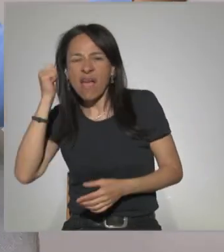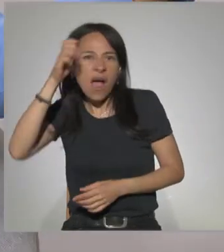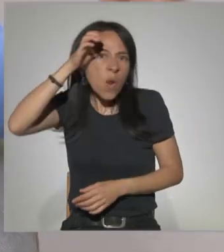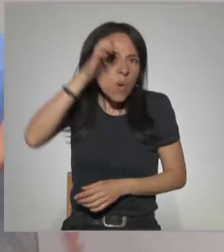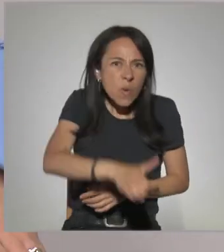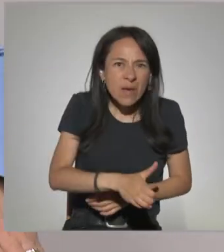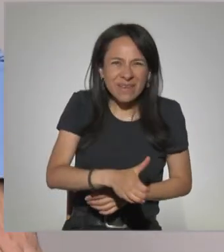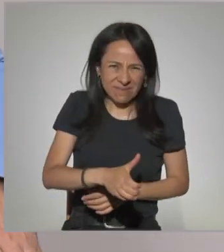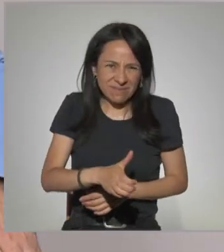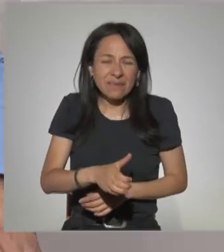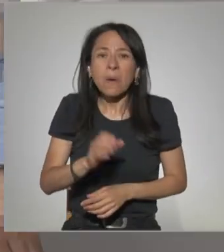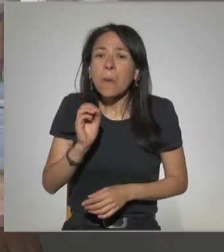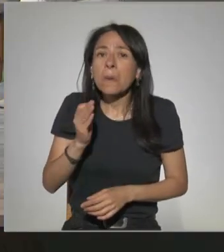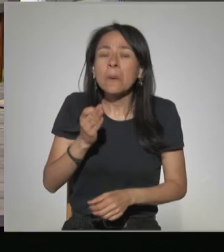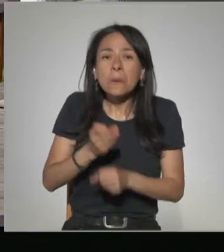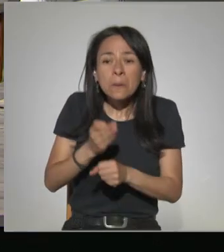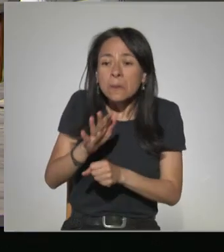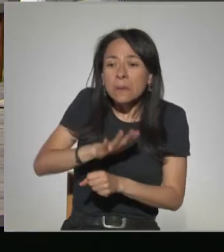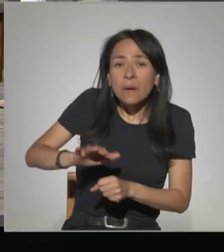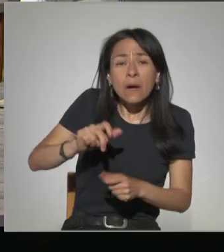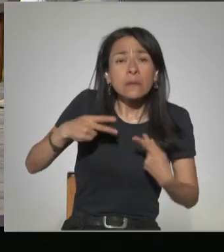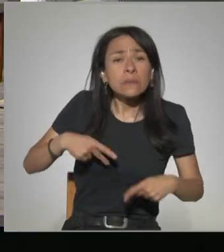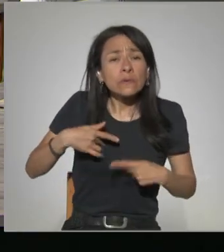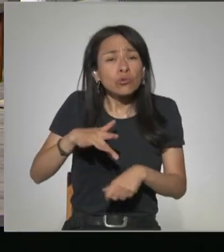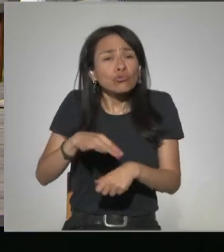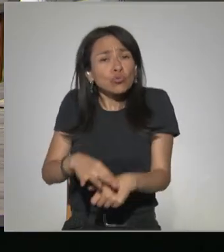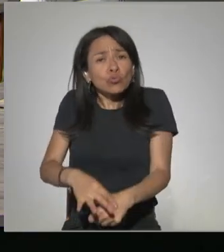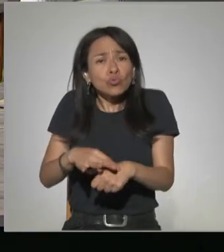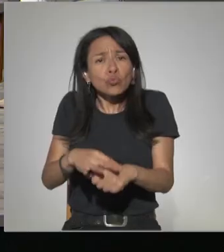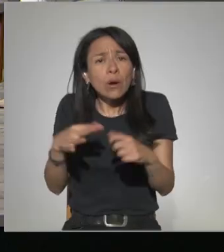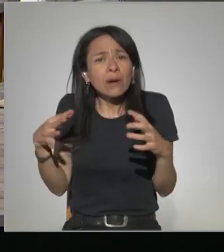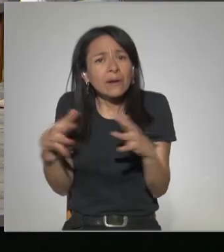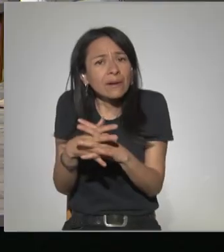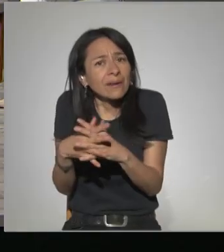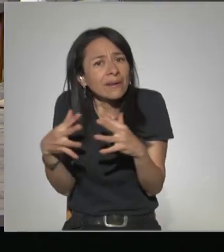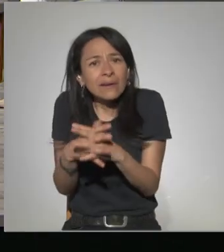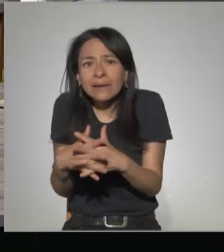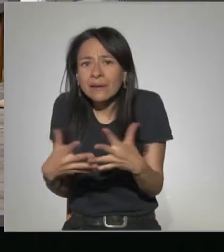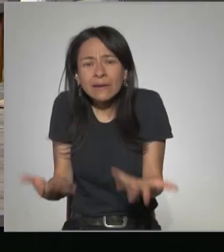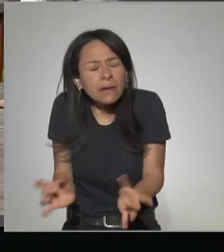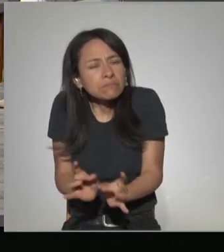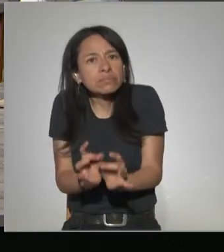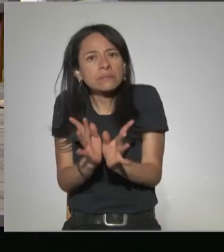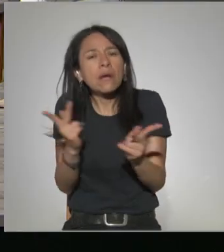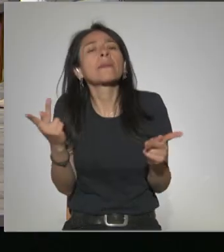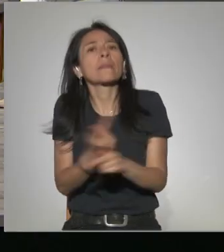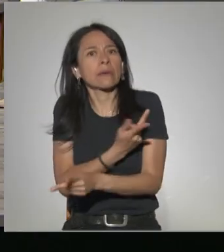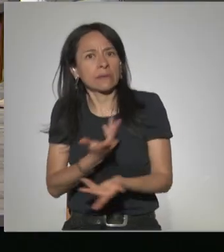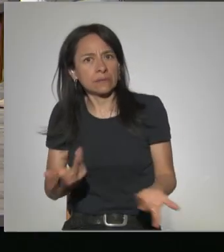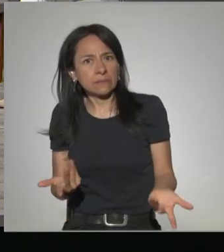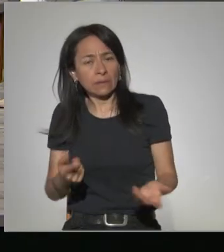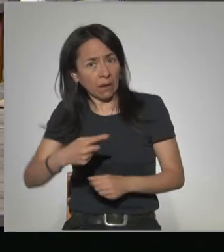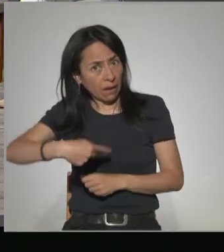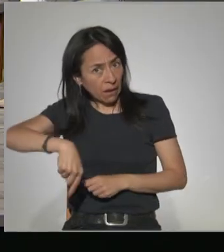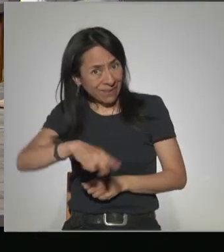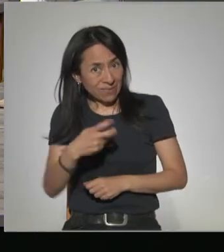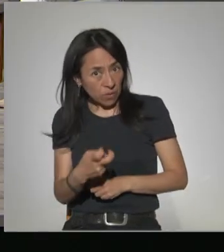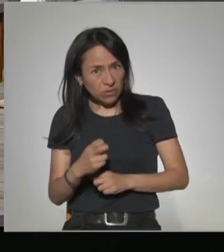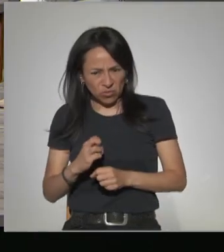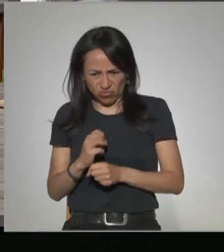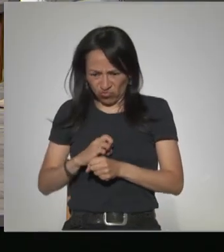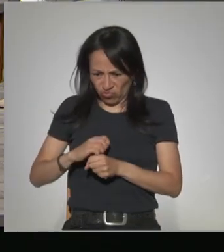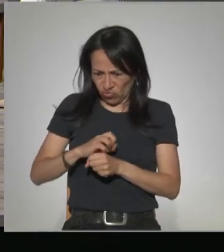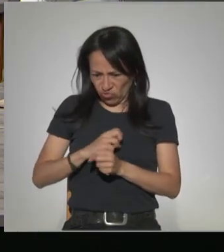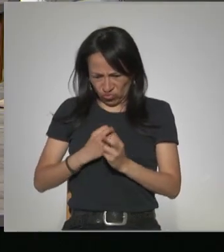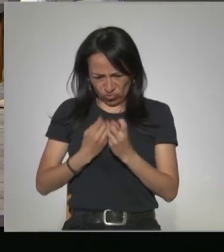la guerra. ¿Qué pasa con todas estas personas con esto del cortisol? O sea, entonces les puede hacer daño. Nos puede